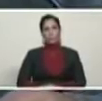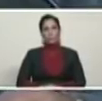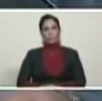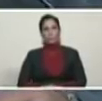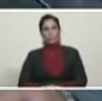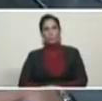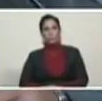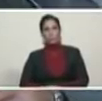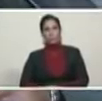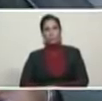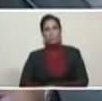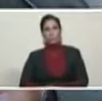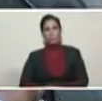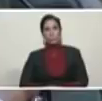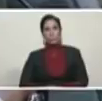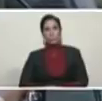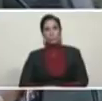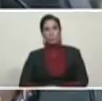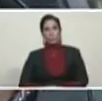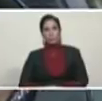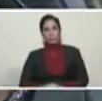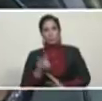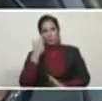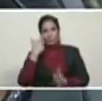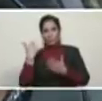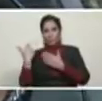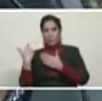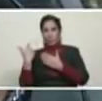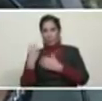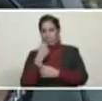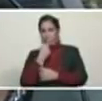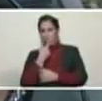Aquí está en toda su obra, muestra la parte de abajo, ahí,